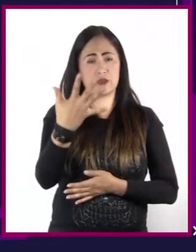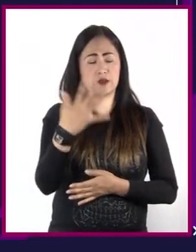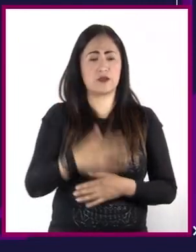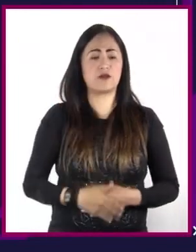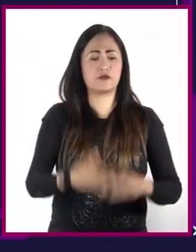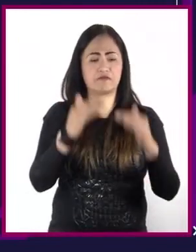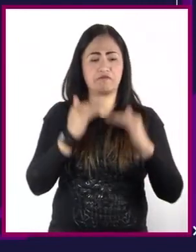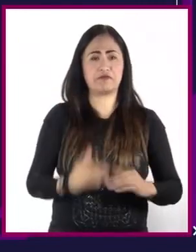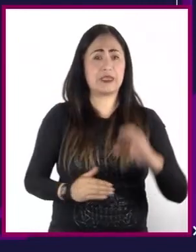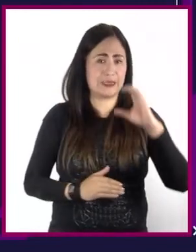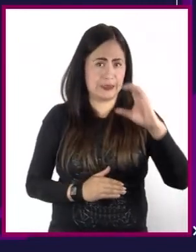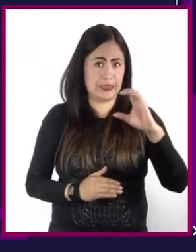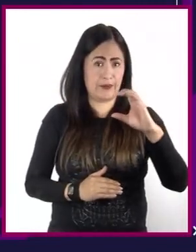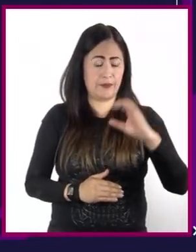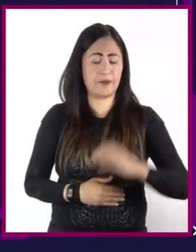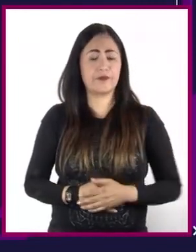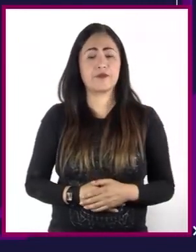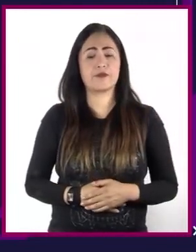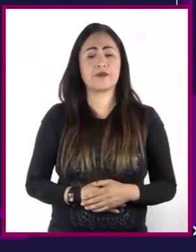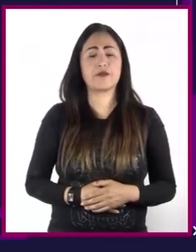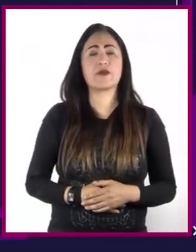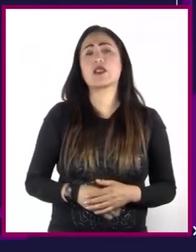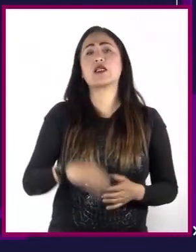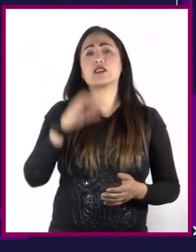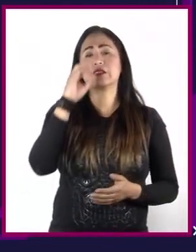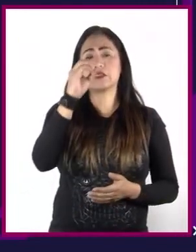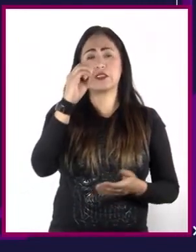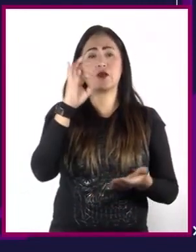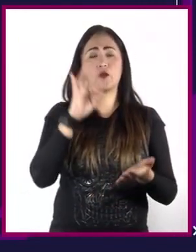0.455. Para Carolina y Ricardo se tiene